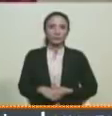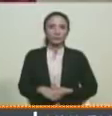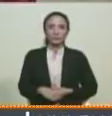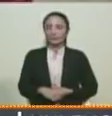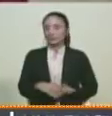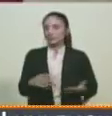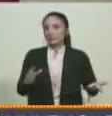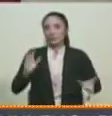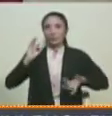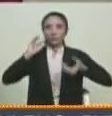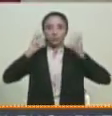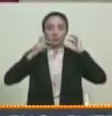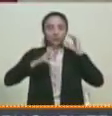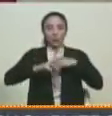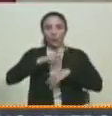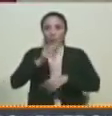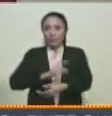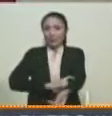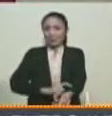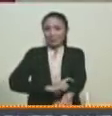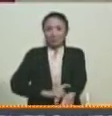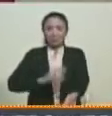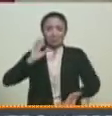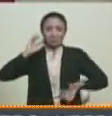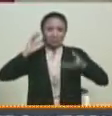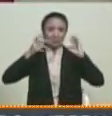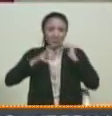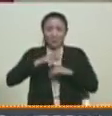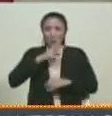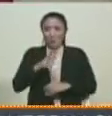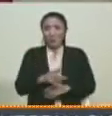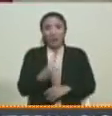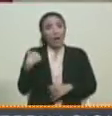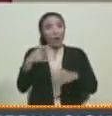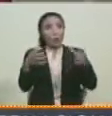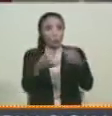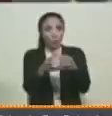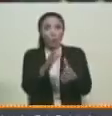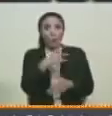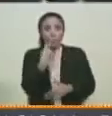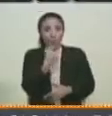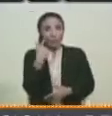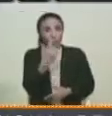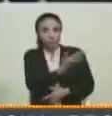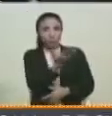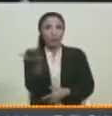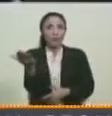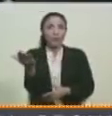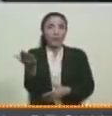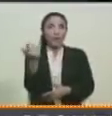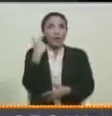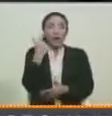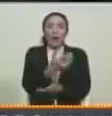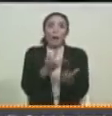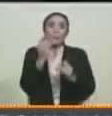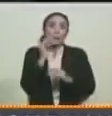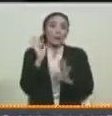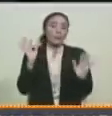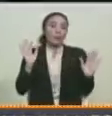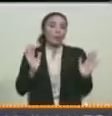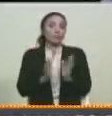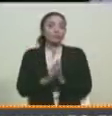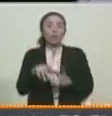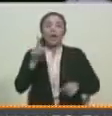Un poco, compañeros del Gran Polo Patriótico, compañeras, un poco en la onda de la declaración de